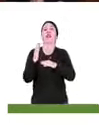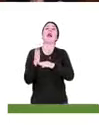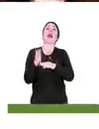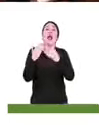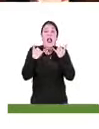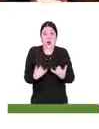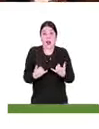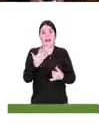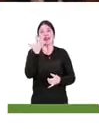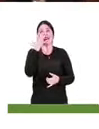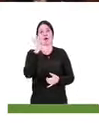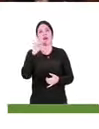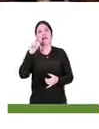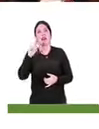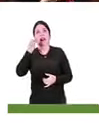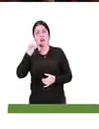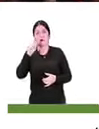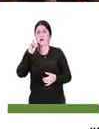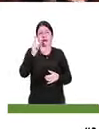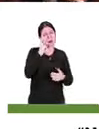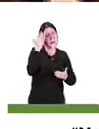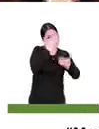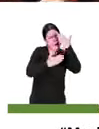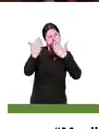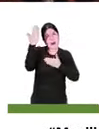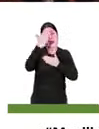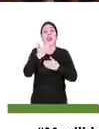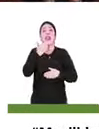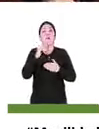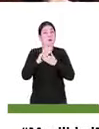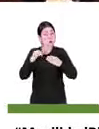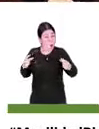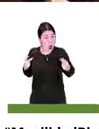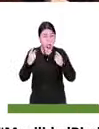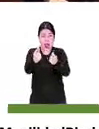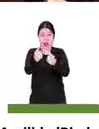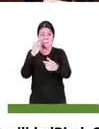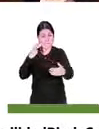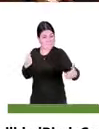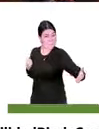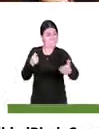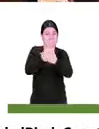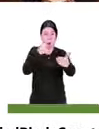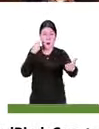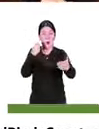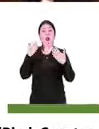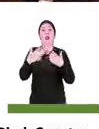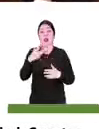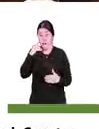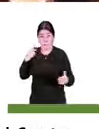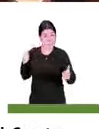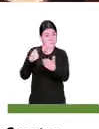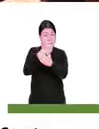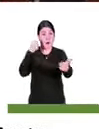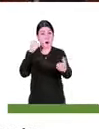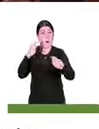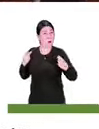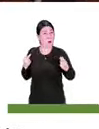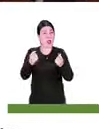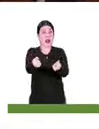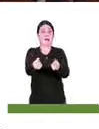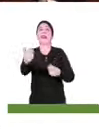hora es porque precisamente cuando vamos muy rápido y tenemos un accidente, un siniestro, esto genera la posibilidad, entre